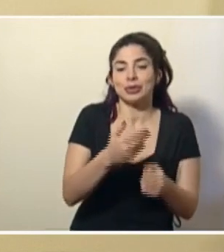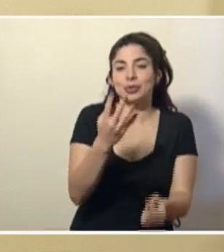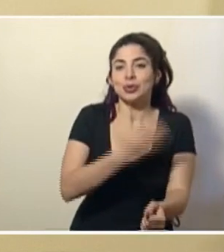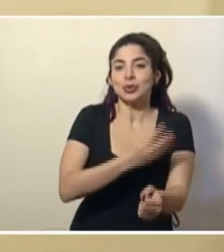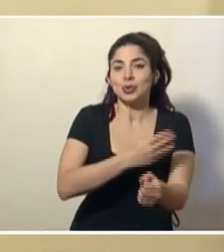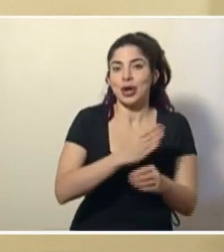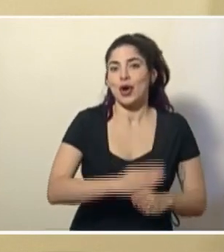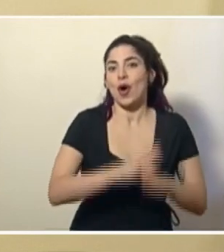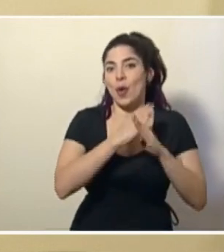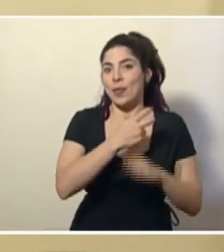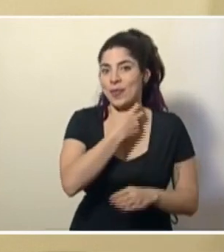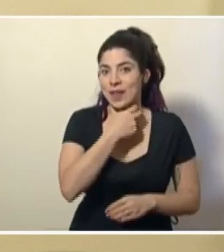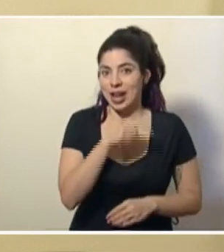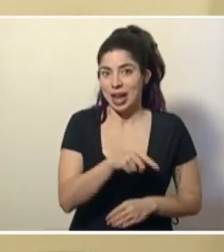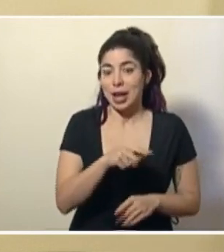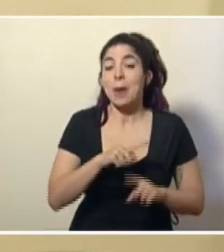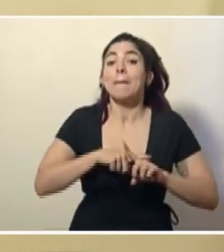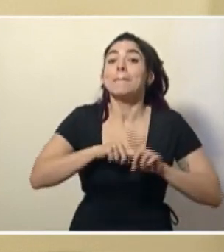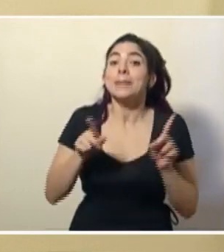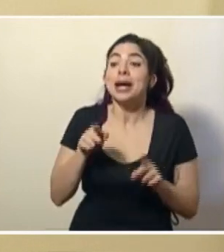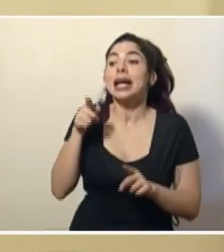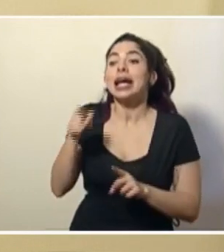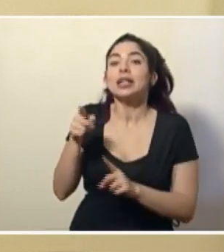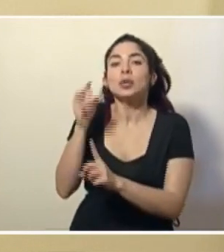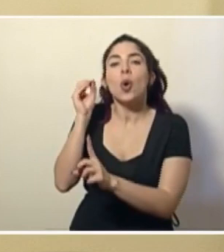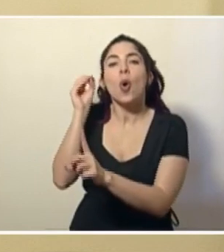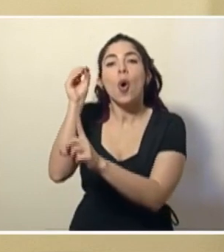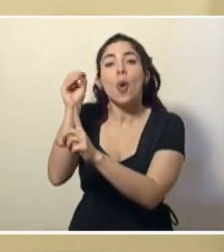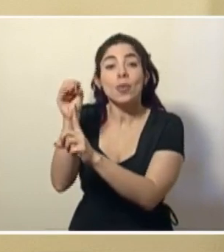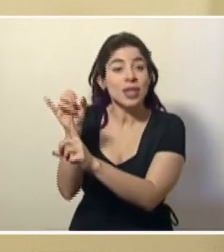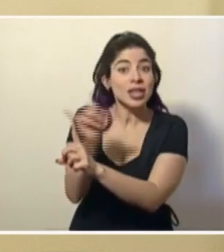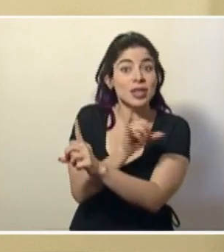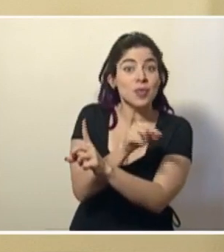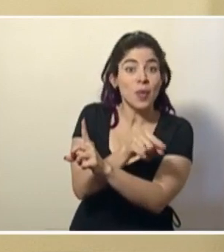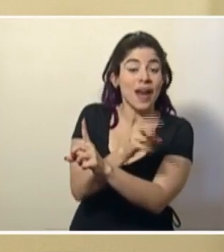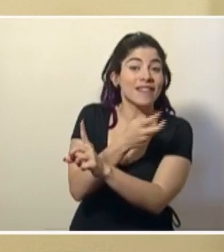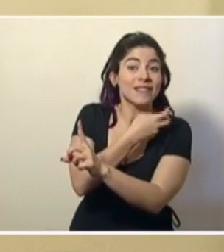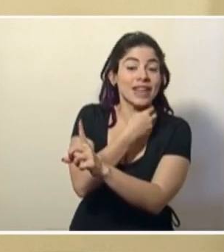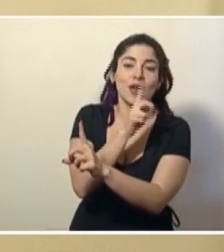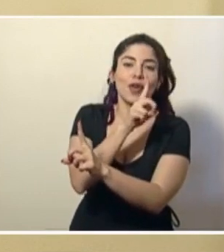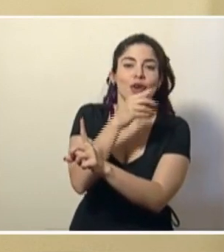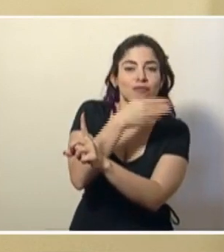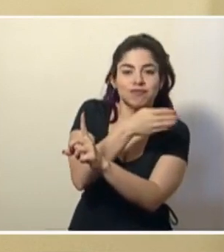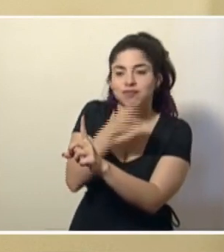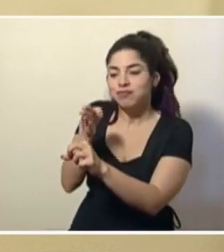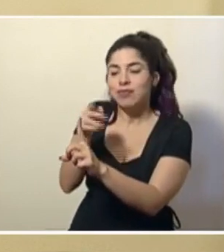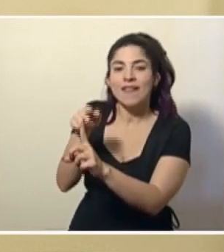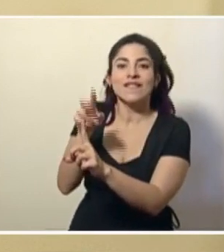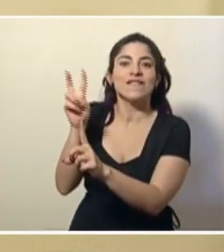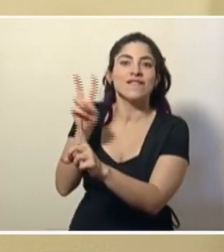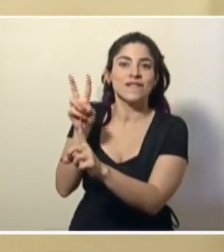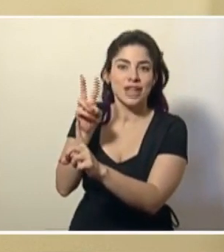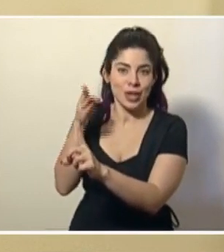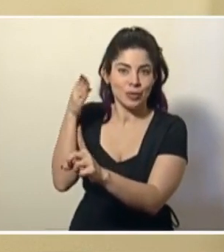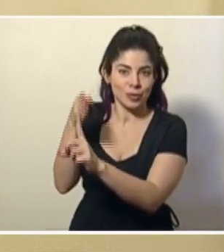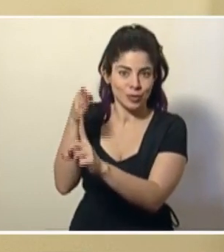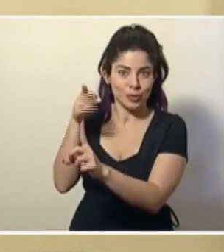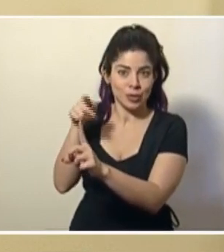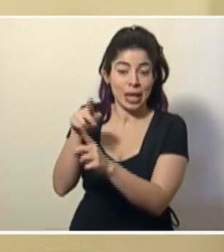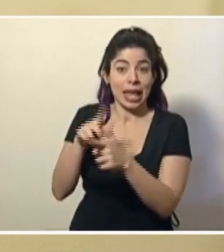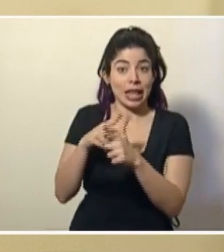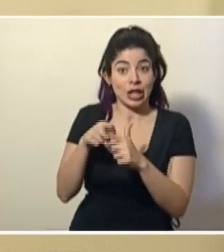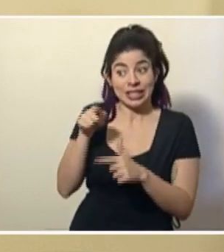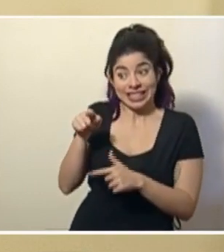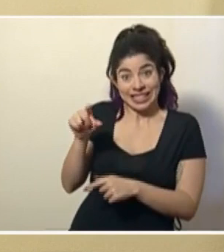antiofídicos, solo que están dirigidos a un objetivo distinto, que es el virus. Entonces esperamos que